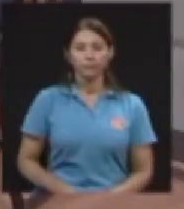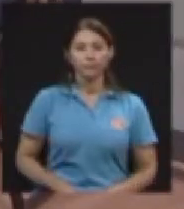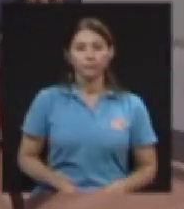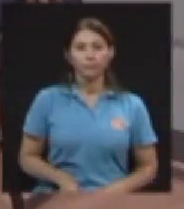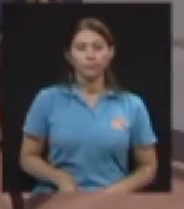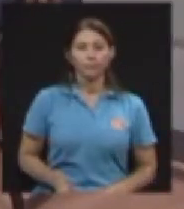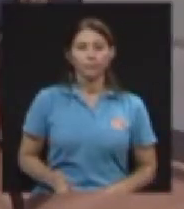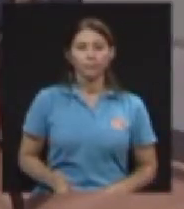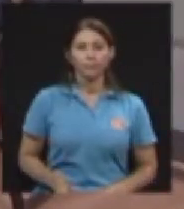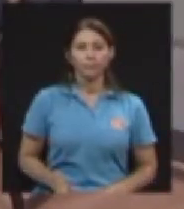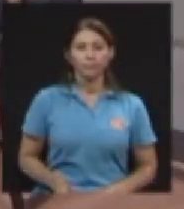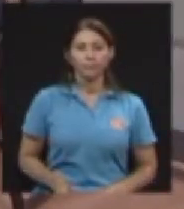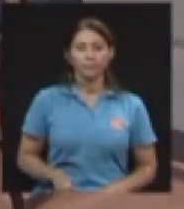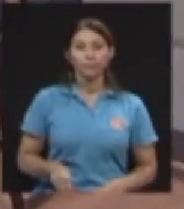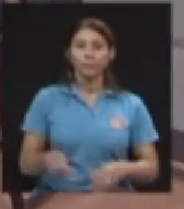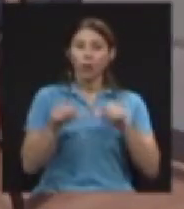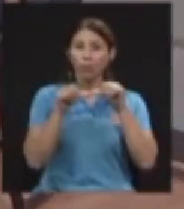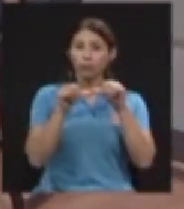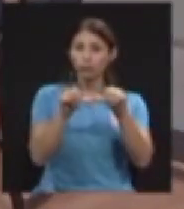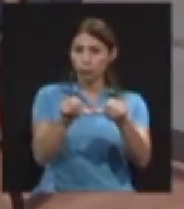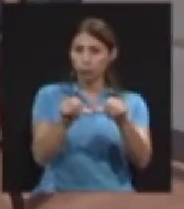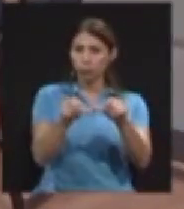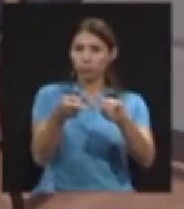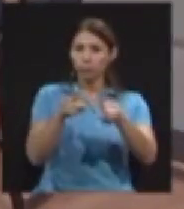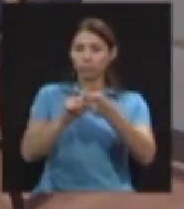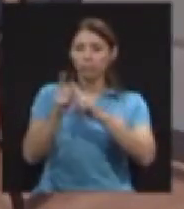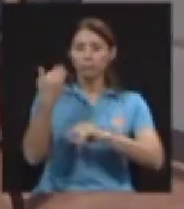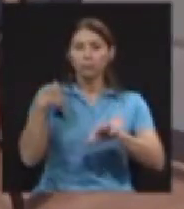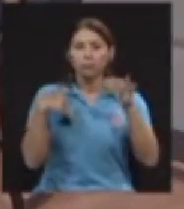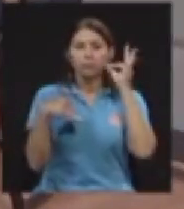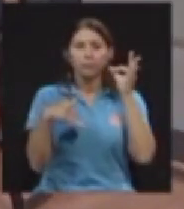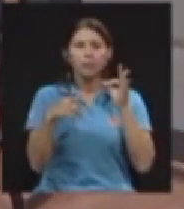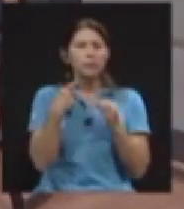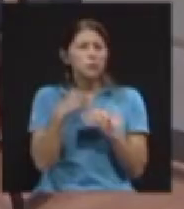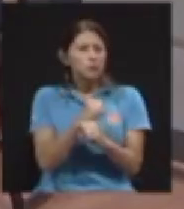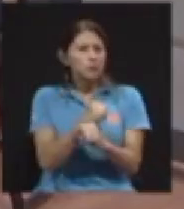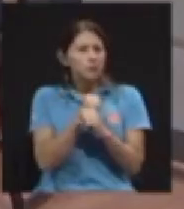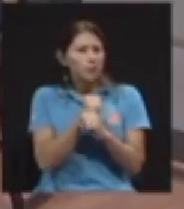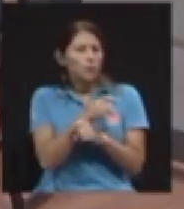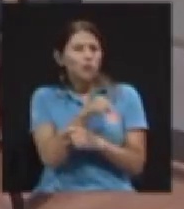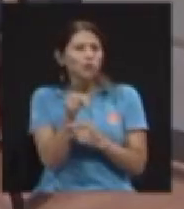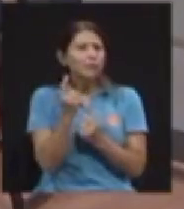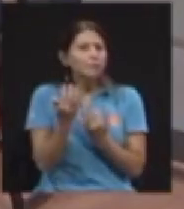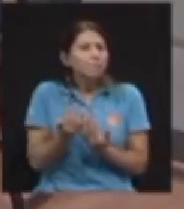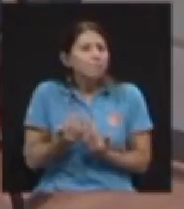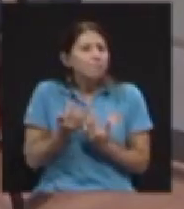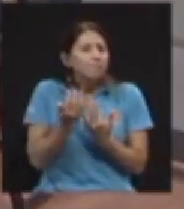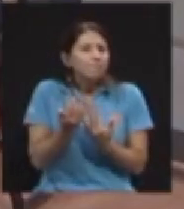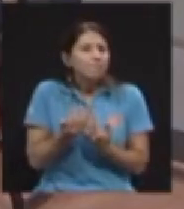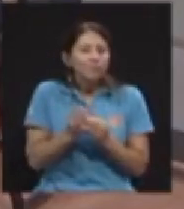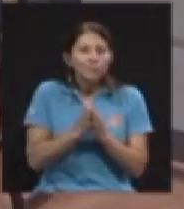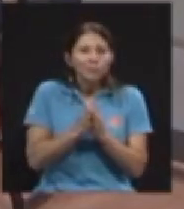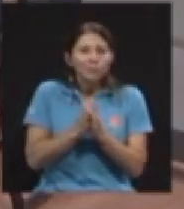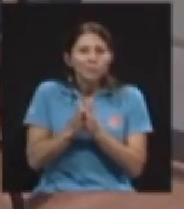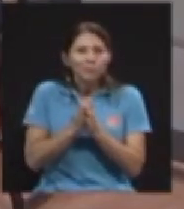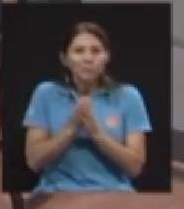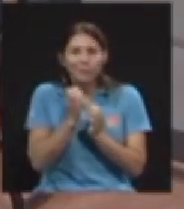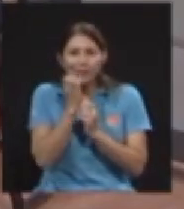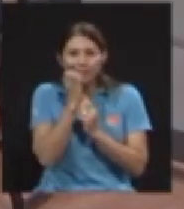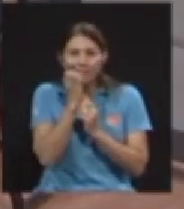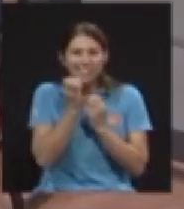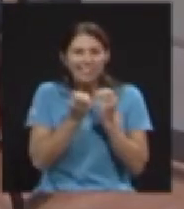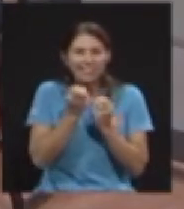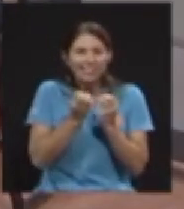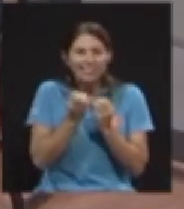Continuamos, amigas y amigos, y estoy seguro que ustedes se comían las uñas, todos con el